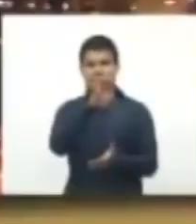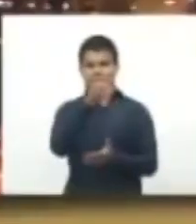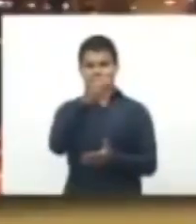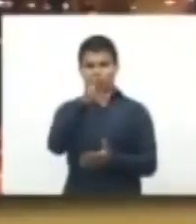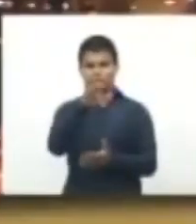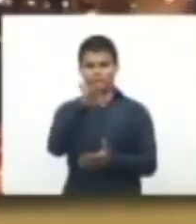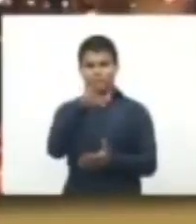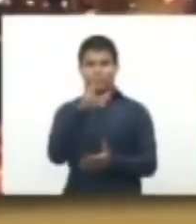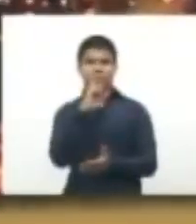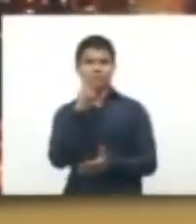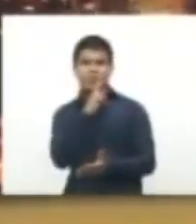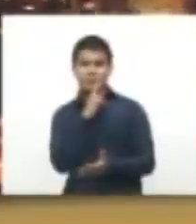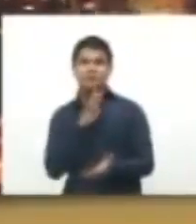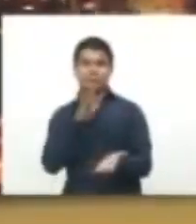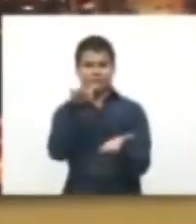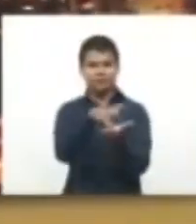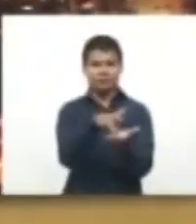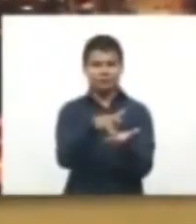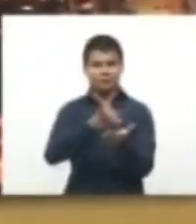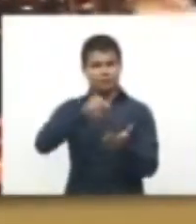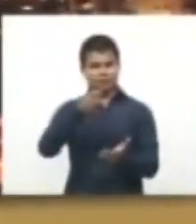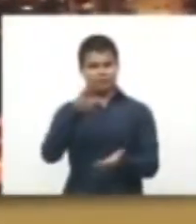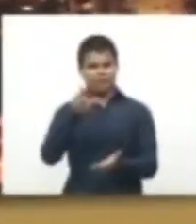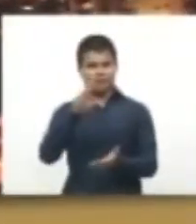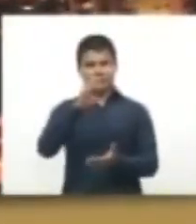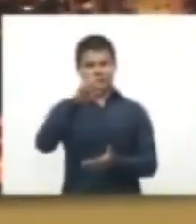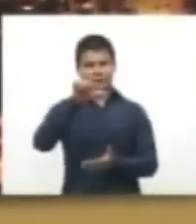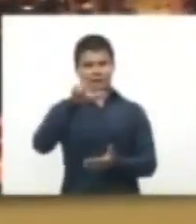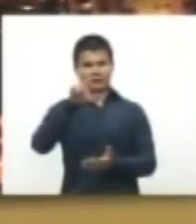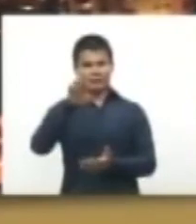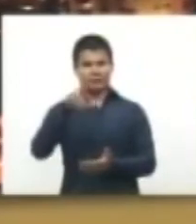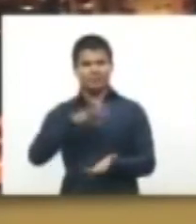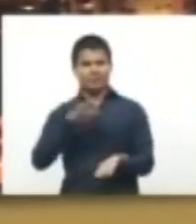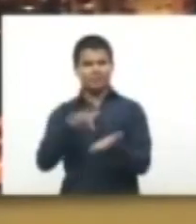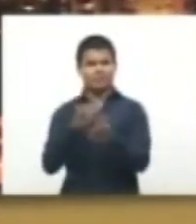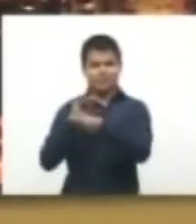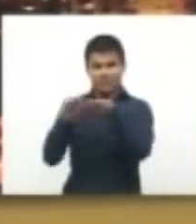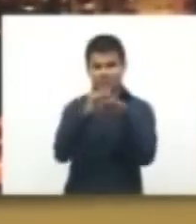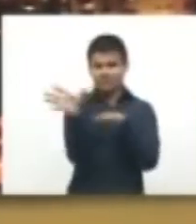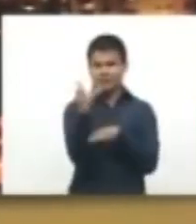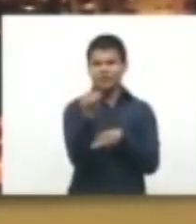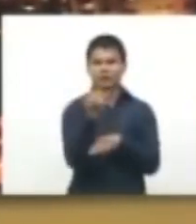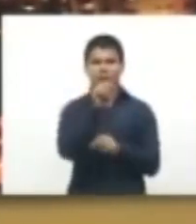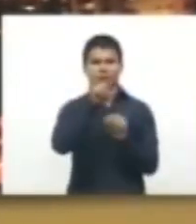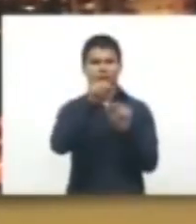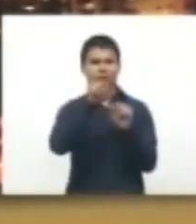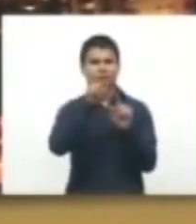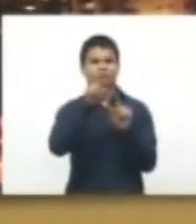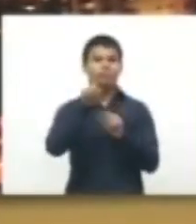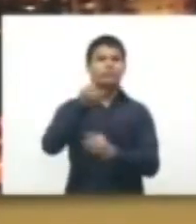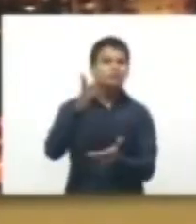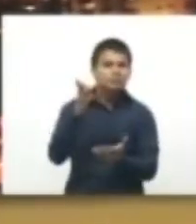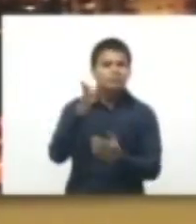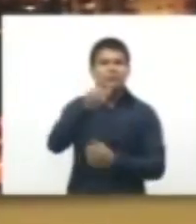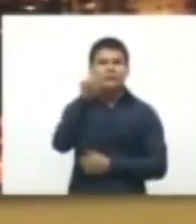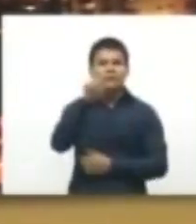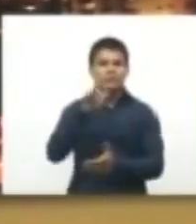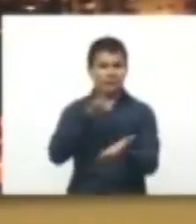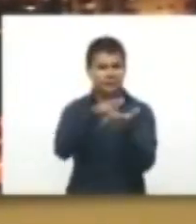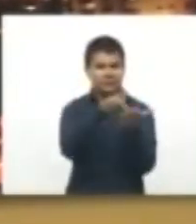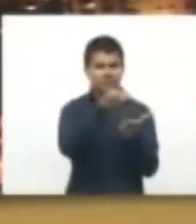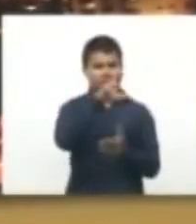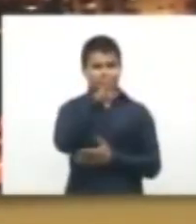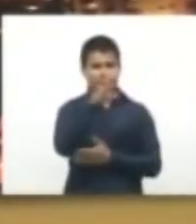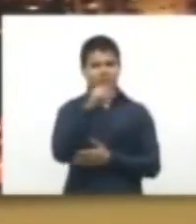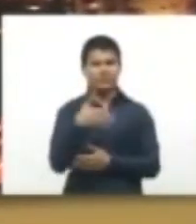Currambero. ¿Qué tal, amigos? Les saluda José Martelo. Y les saluda Calliope. Queremos invitarlos este 11 de febrero al Rancho Currambero. Estaremos presentándonos.